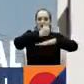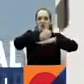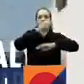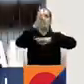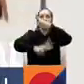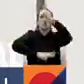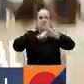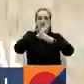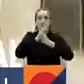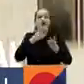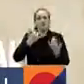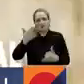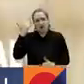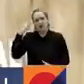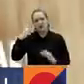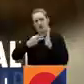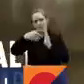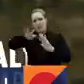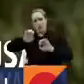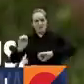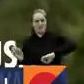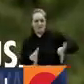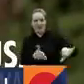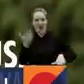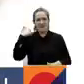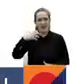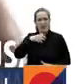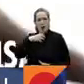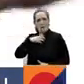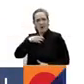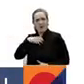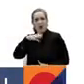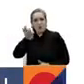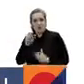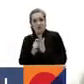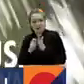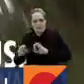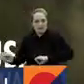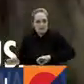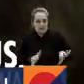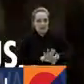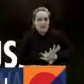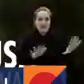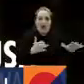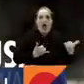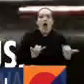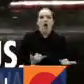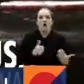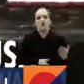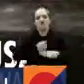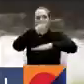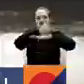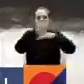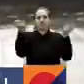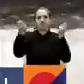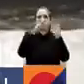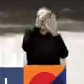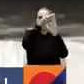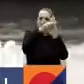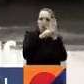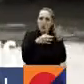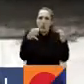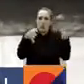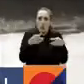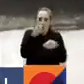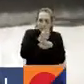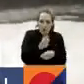actividad profesional en 2019 y ganó 9 títulos en el mundo, ahora hará parte del equipo que se encarga de la reglamentación y el